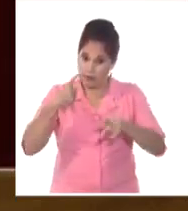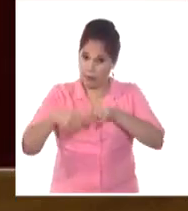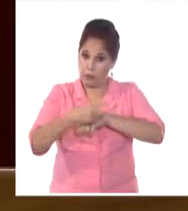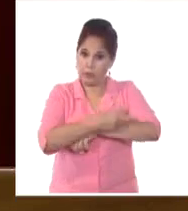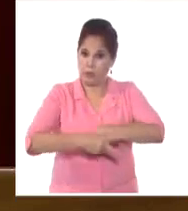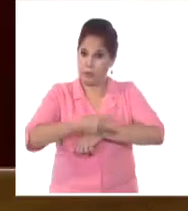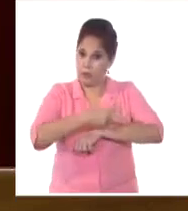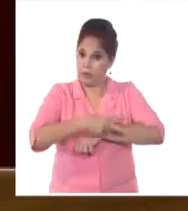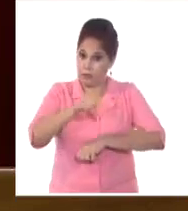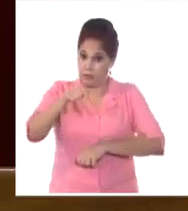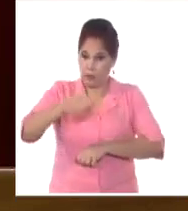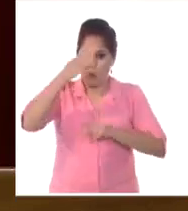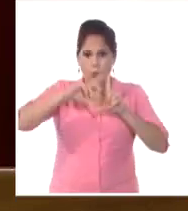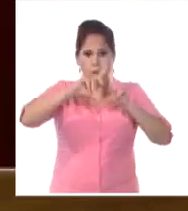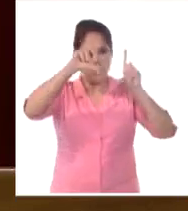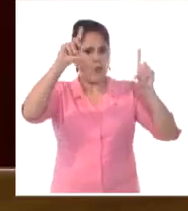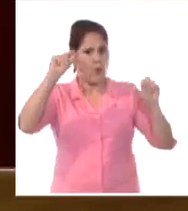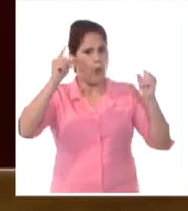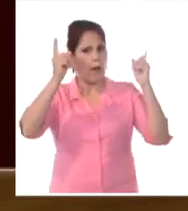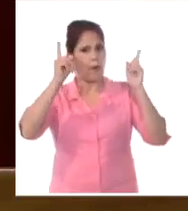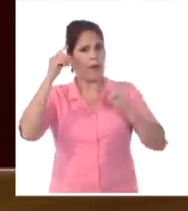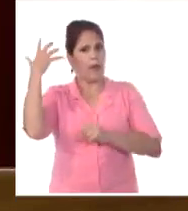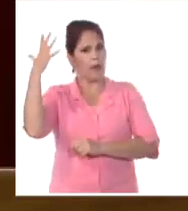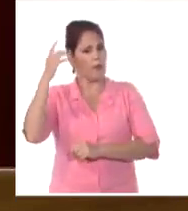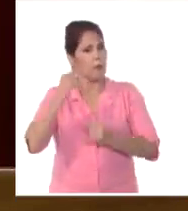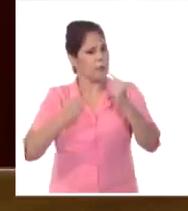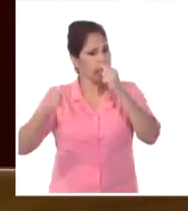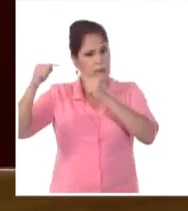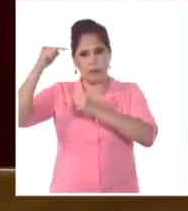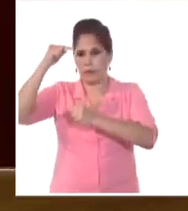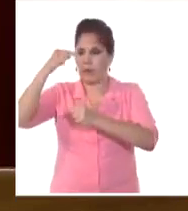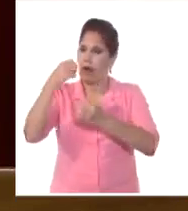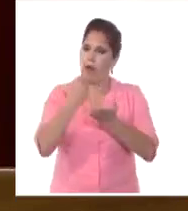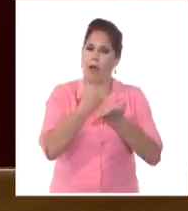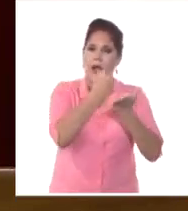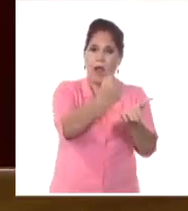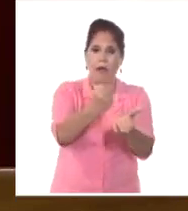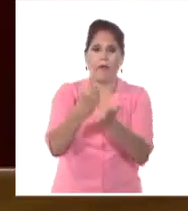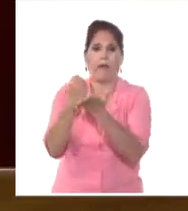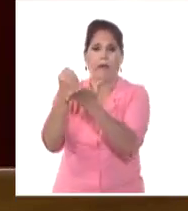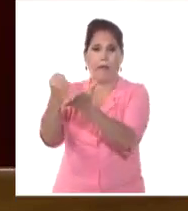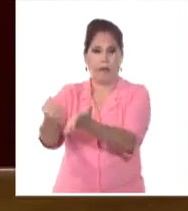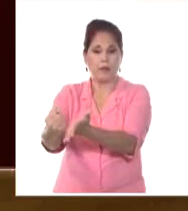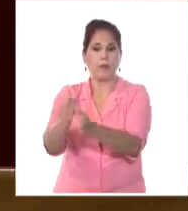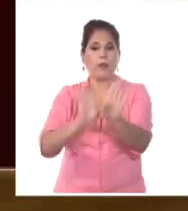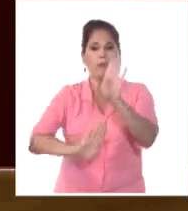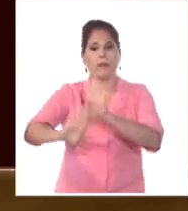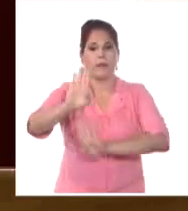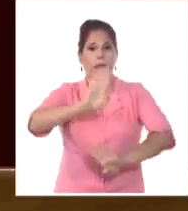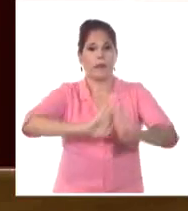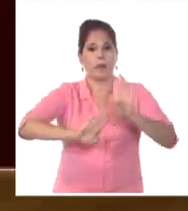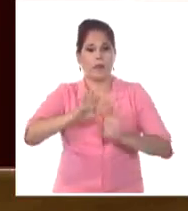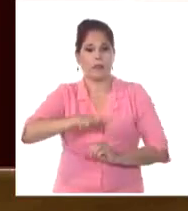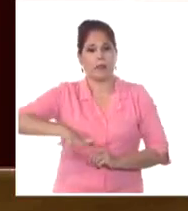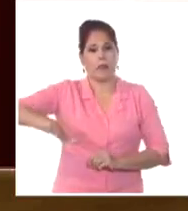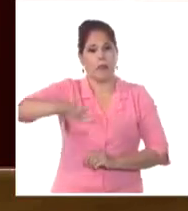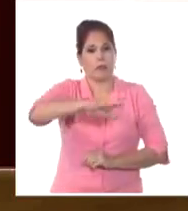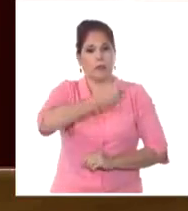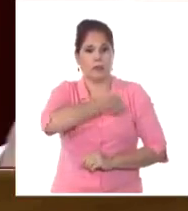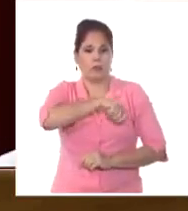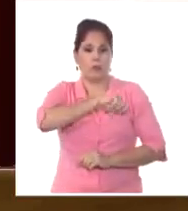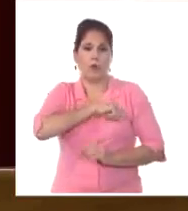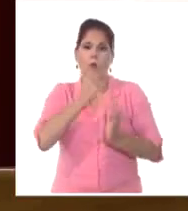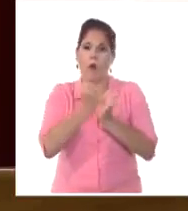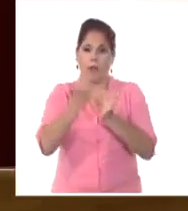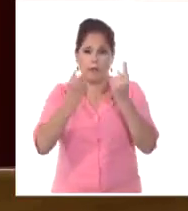actual, Cuba mantiene su política exterior de principios de solidaridad y de defensa de las causas justas. Y voy a